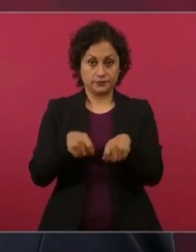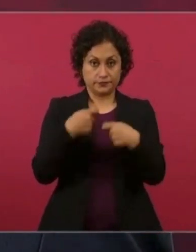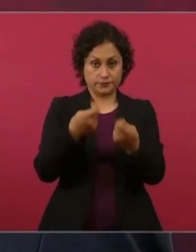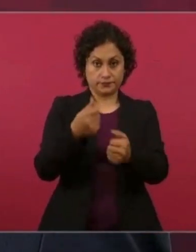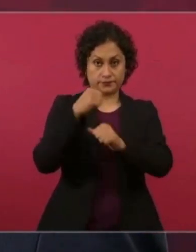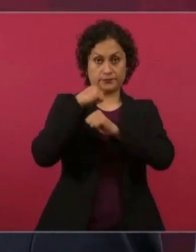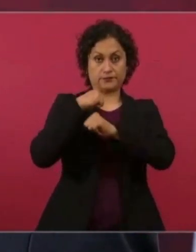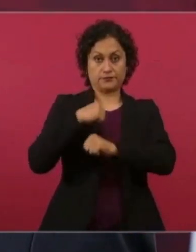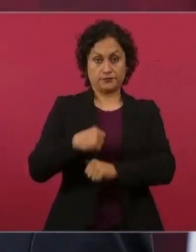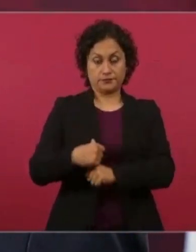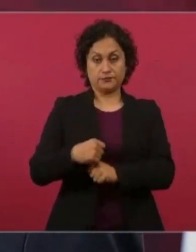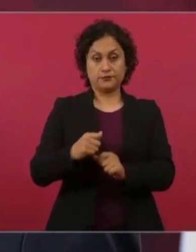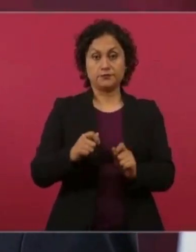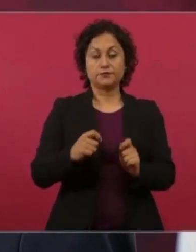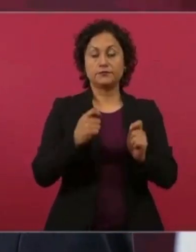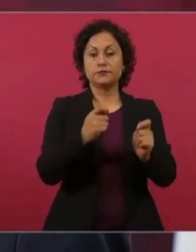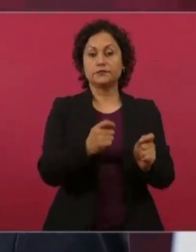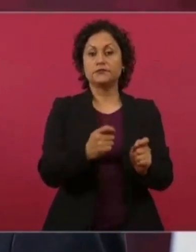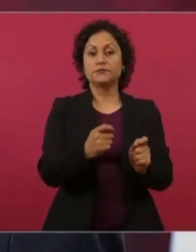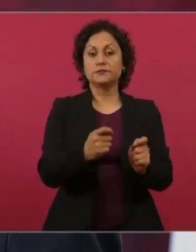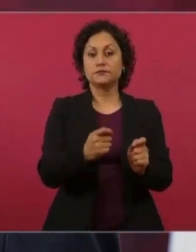a también